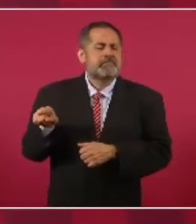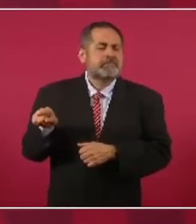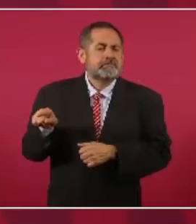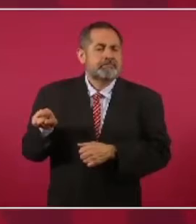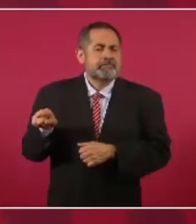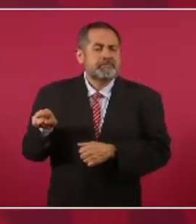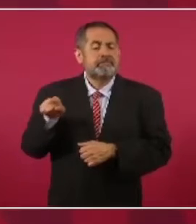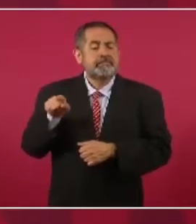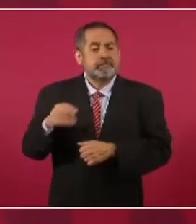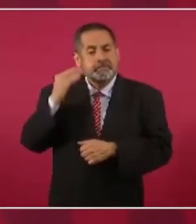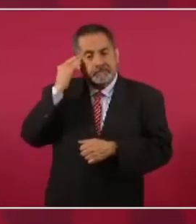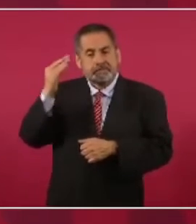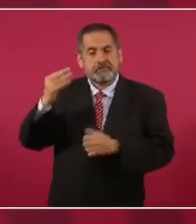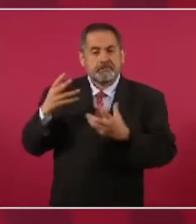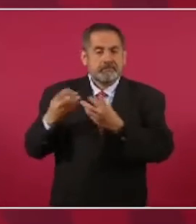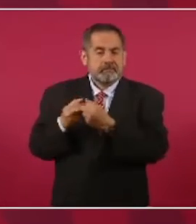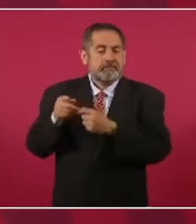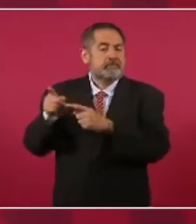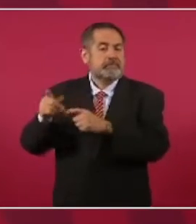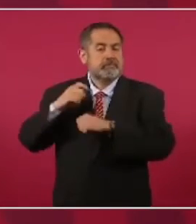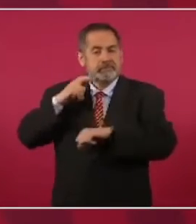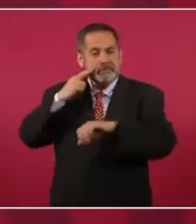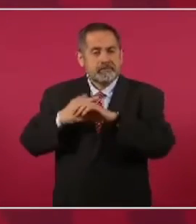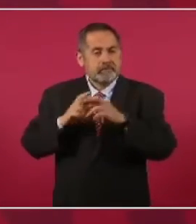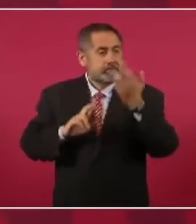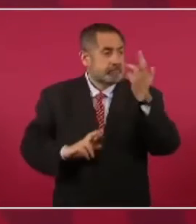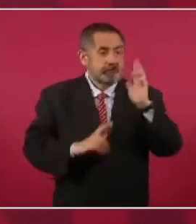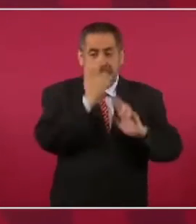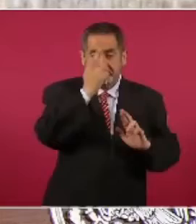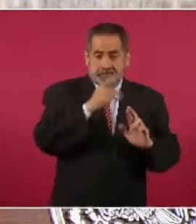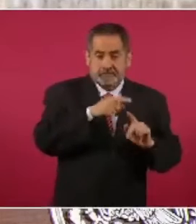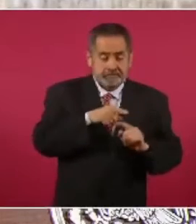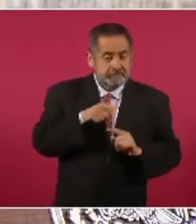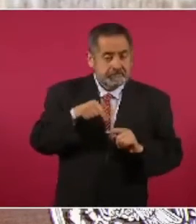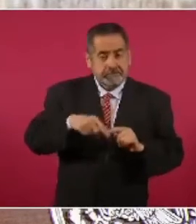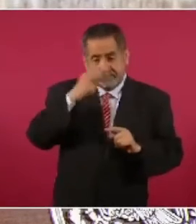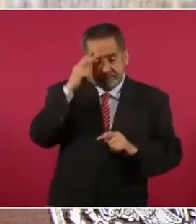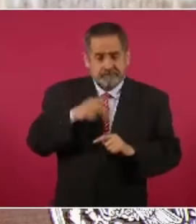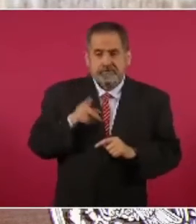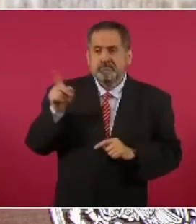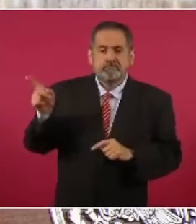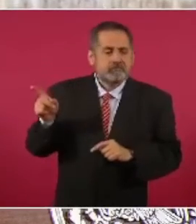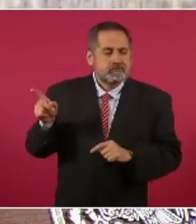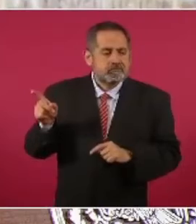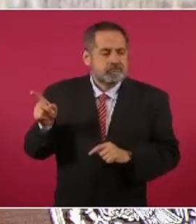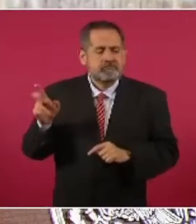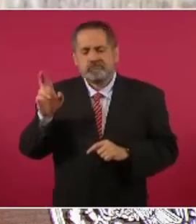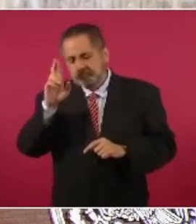que estaba en funciones cuando la revolución, reconoció a Huerta.